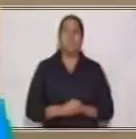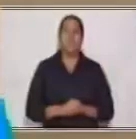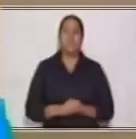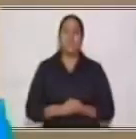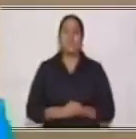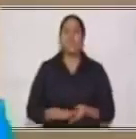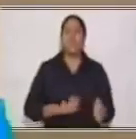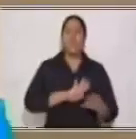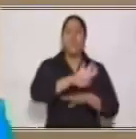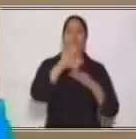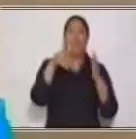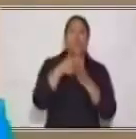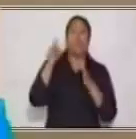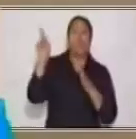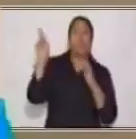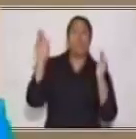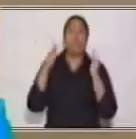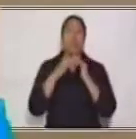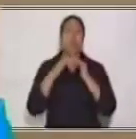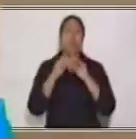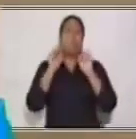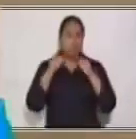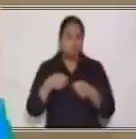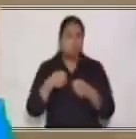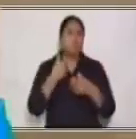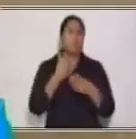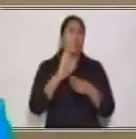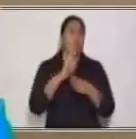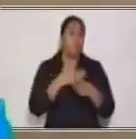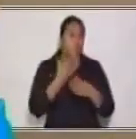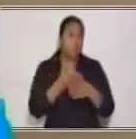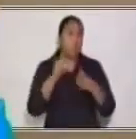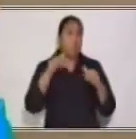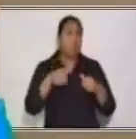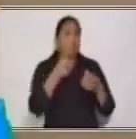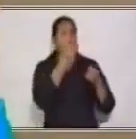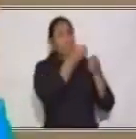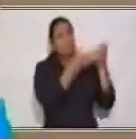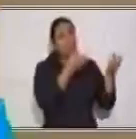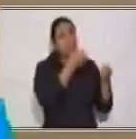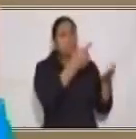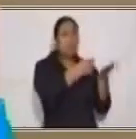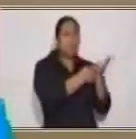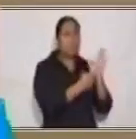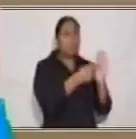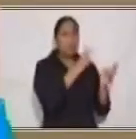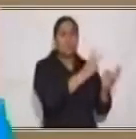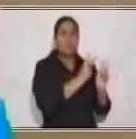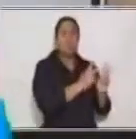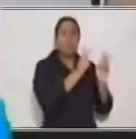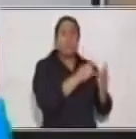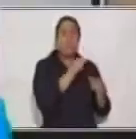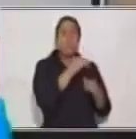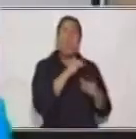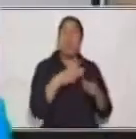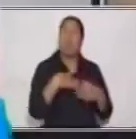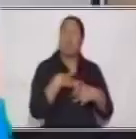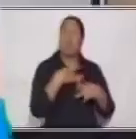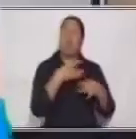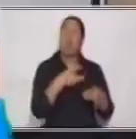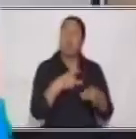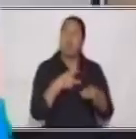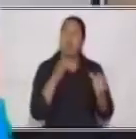Todos en casa podemos compartir esta interesante forma de identificar o